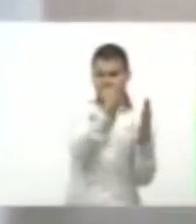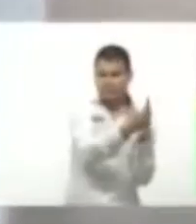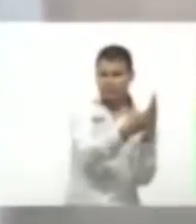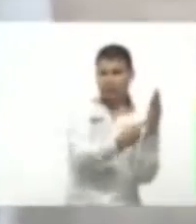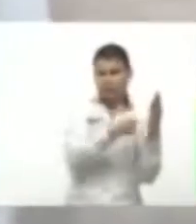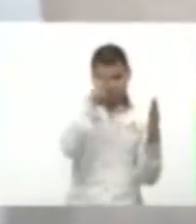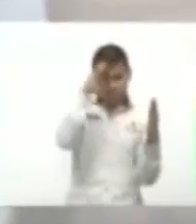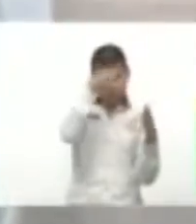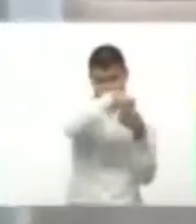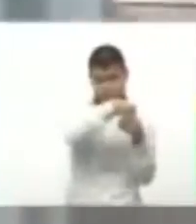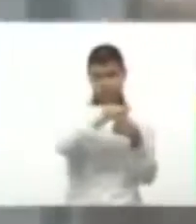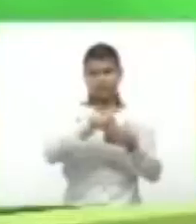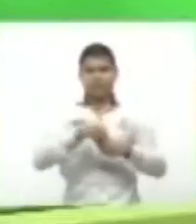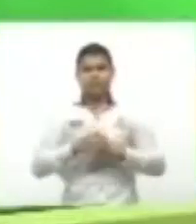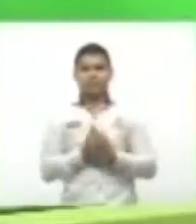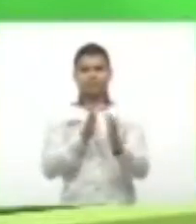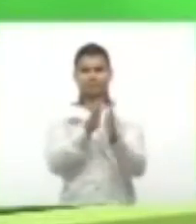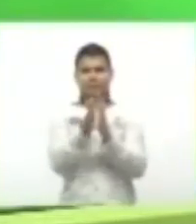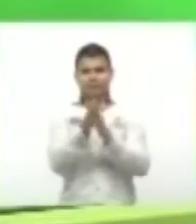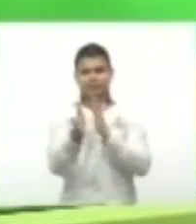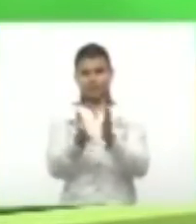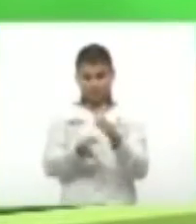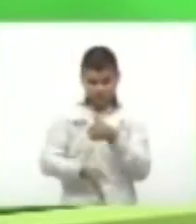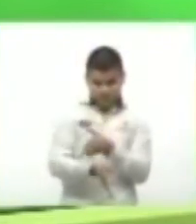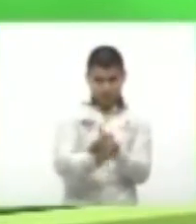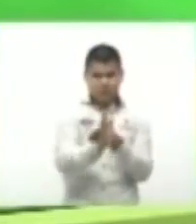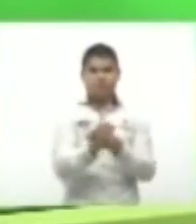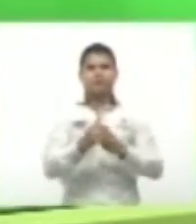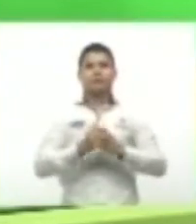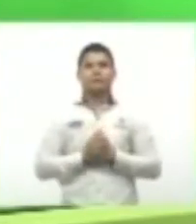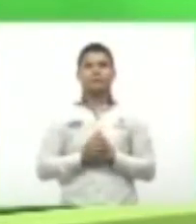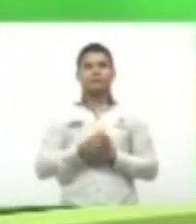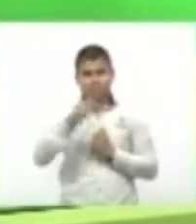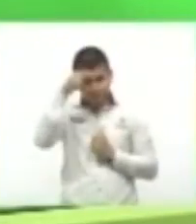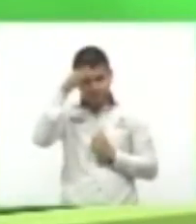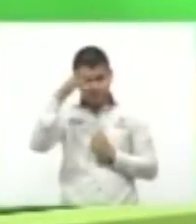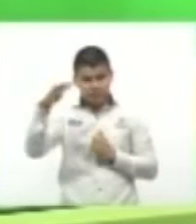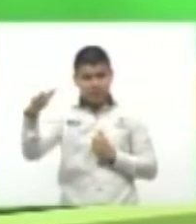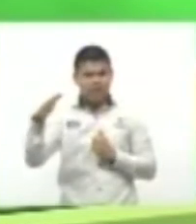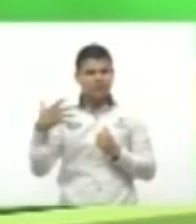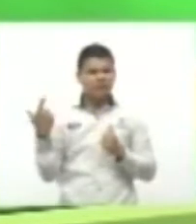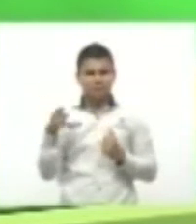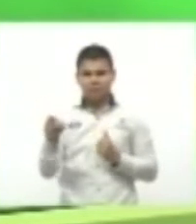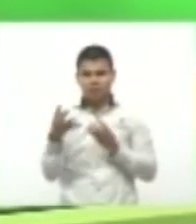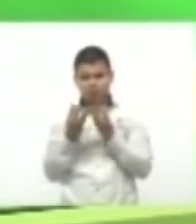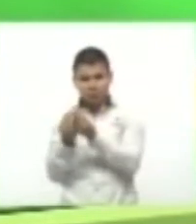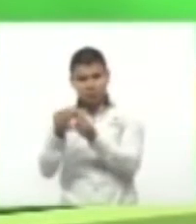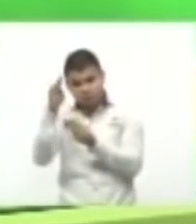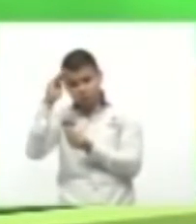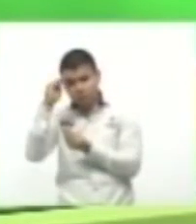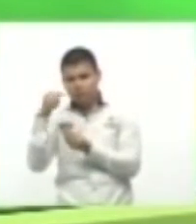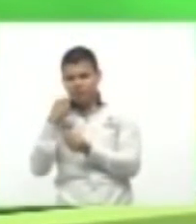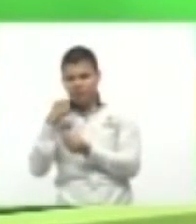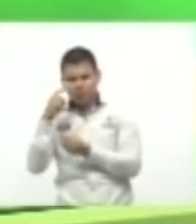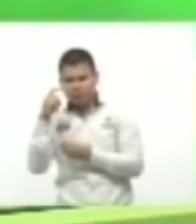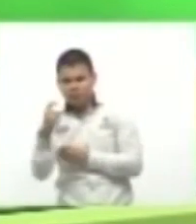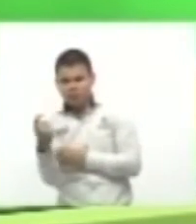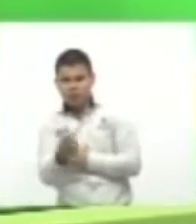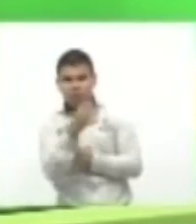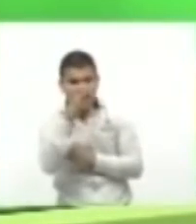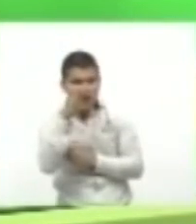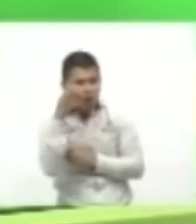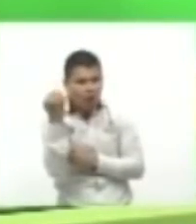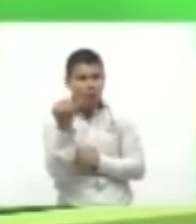desde nuestro informativo. Y continuamos con otros hechos importantes, porque en Cartagena las autoridades buscan a un hombre señalado abusar sexualmente